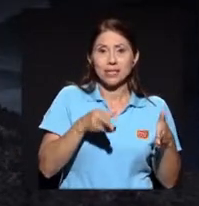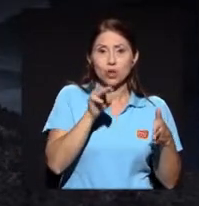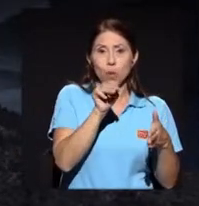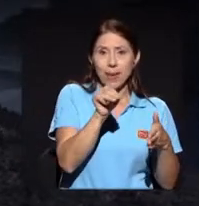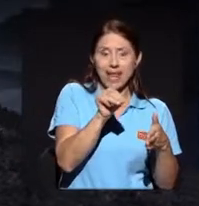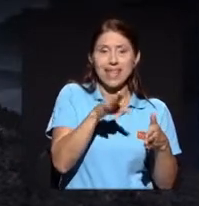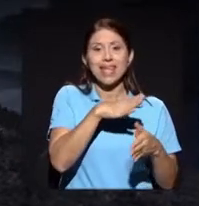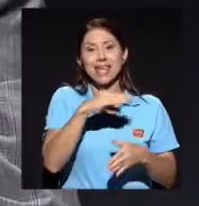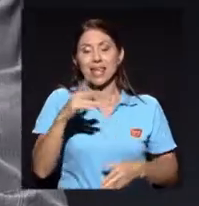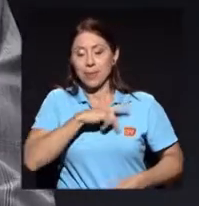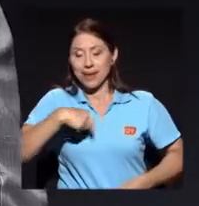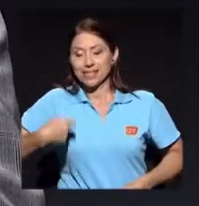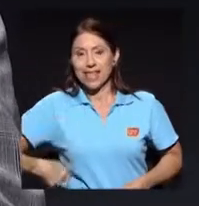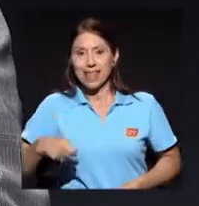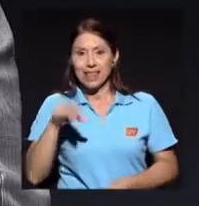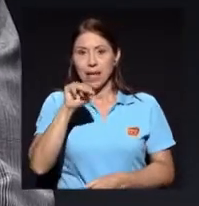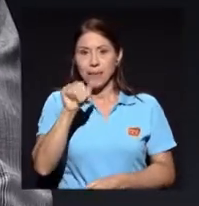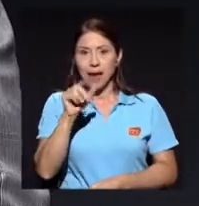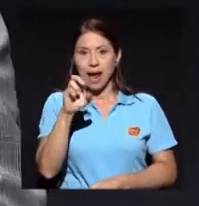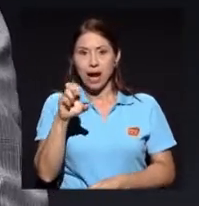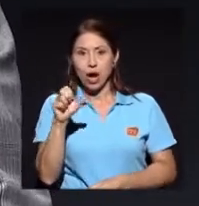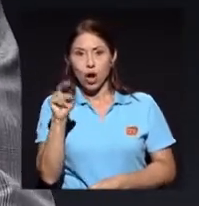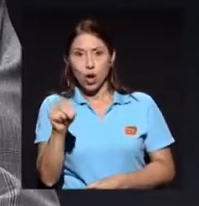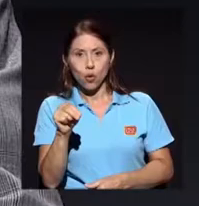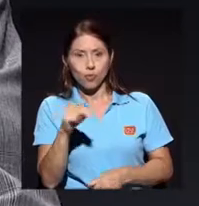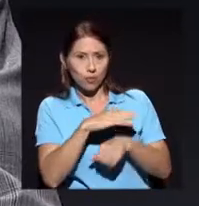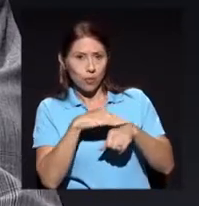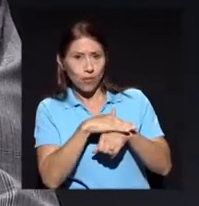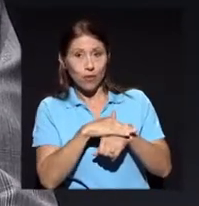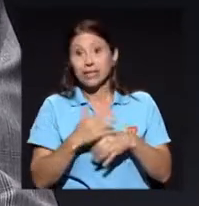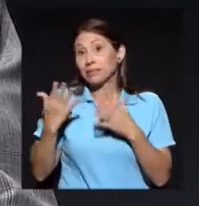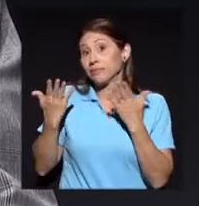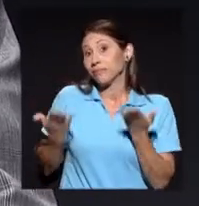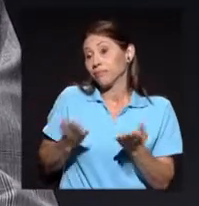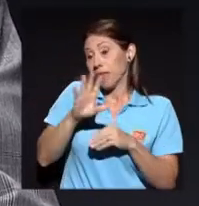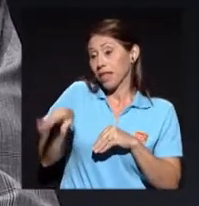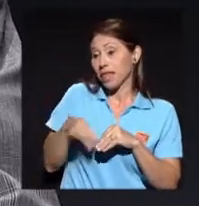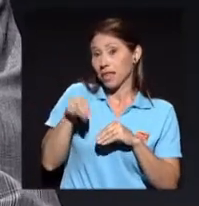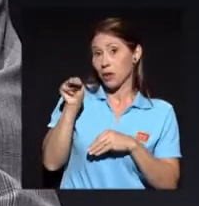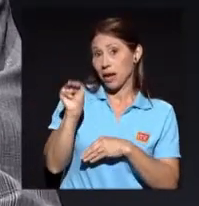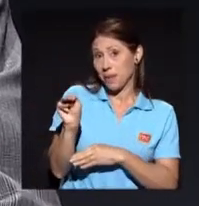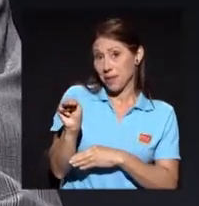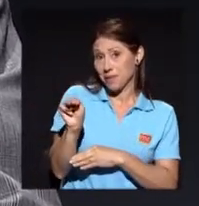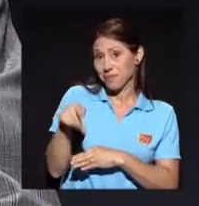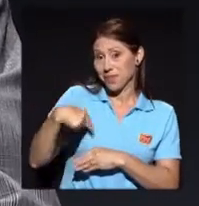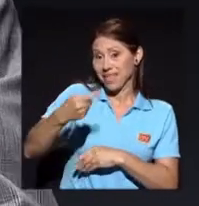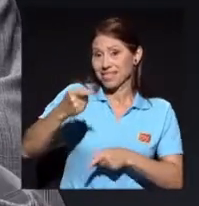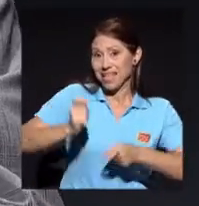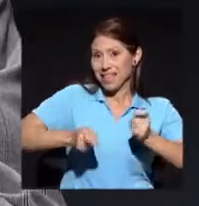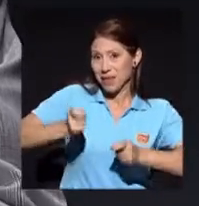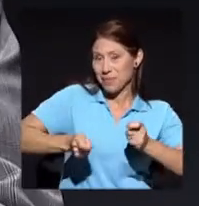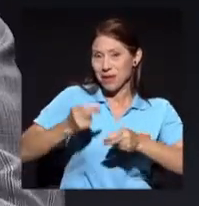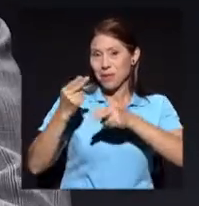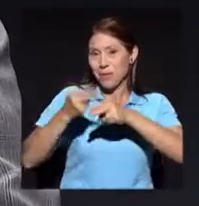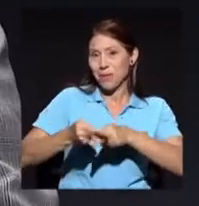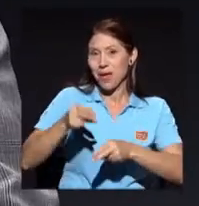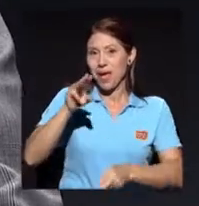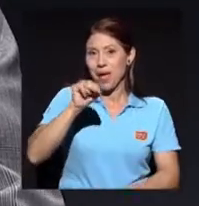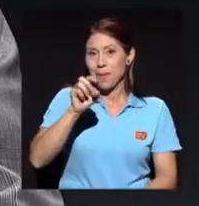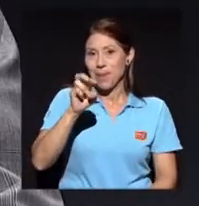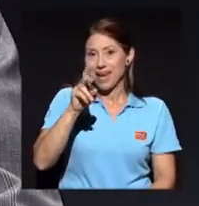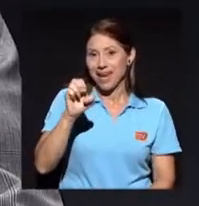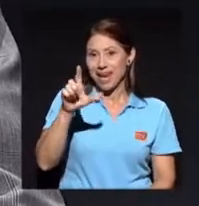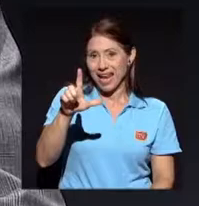macro por favor no con mucho gusto de ojalá podamos añadir una tercera m en septiembre que es mercal porque la mejor elecciones